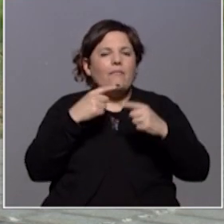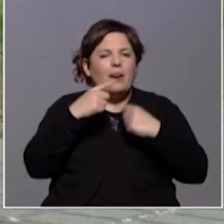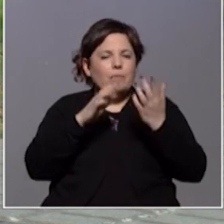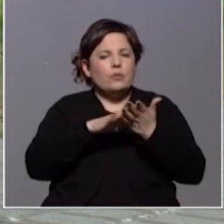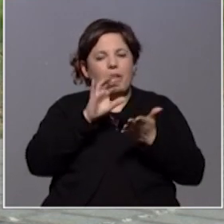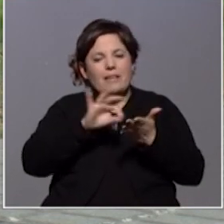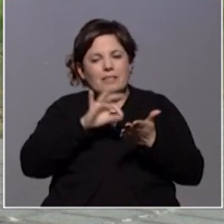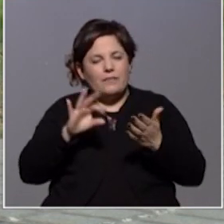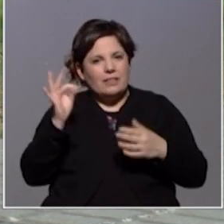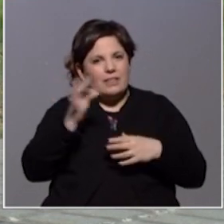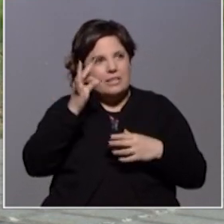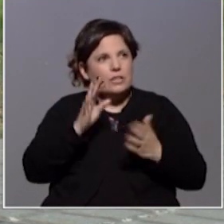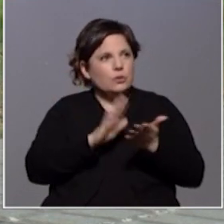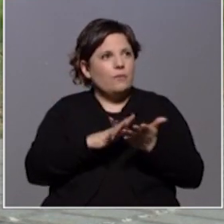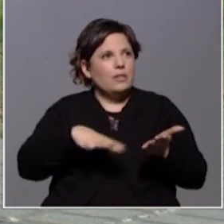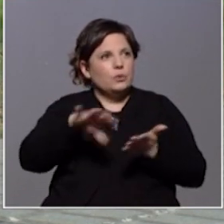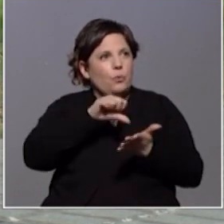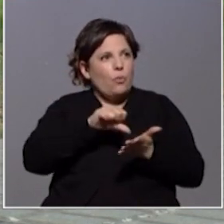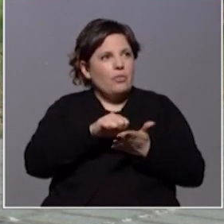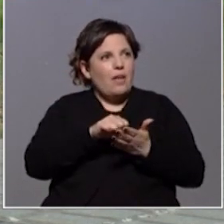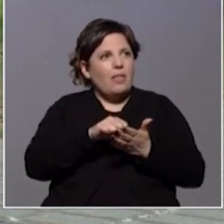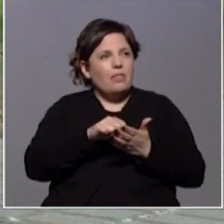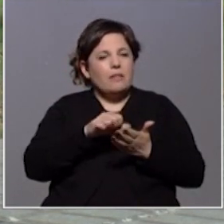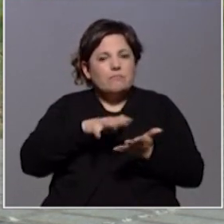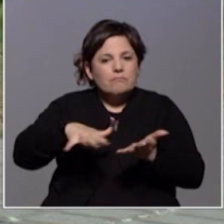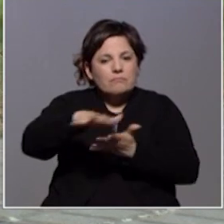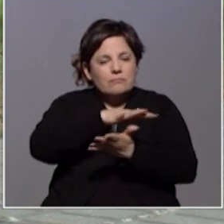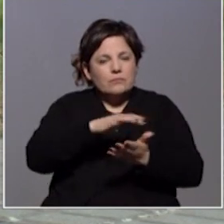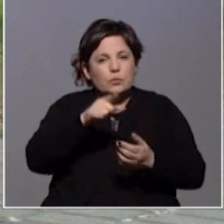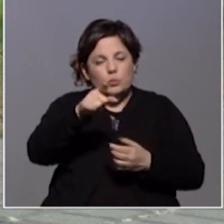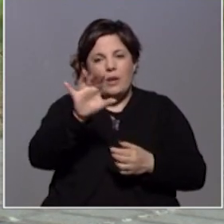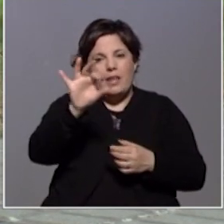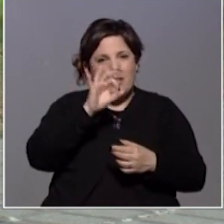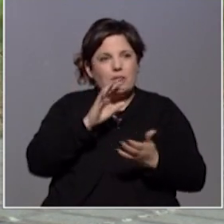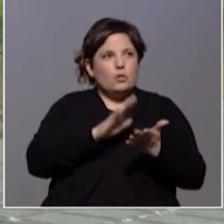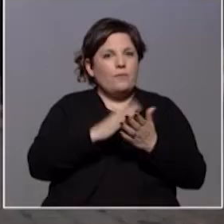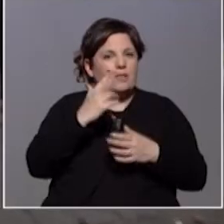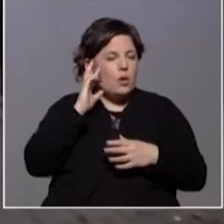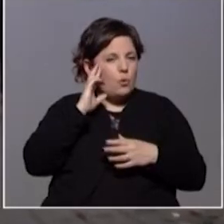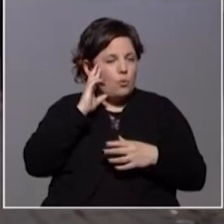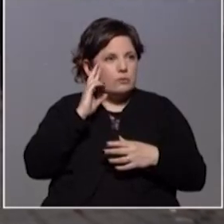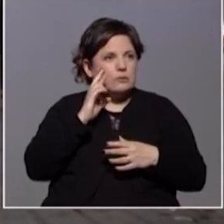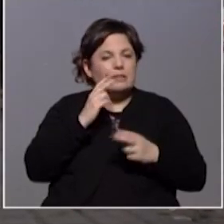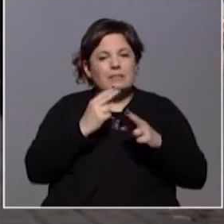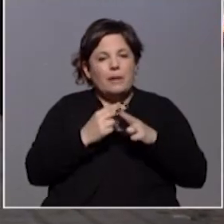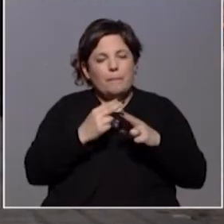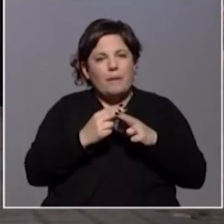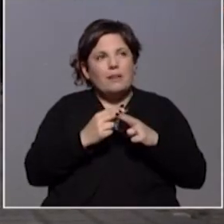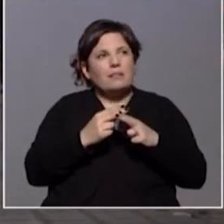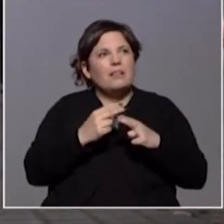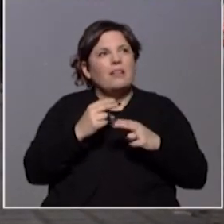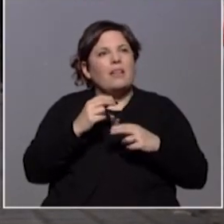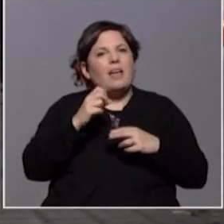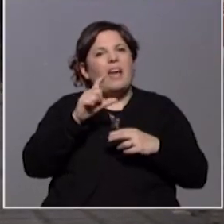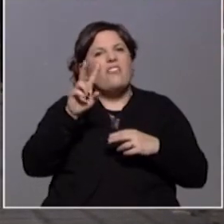en el taller sobre nuestra ciudad y estos territorios de Segundo Ensanche, vos elegiste escribir sobre Tres Cruces y lo llamaste El